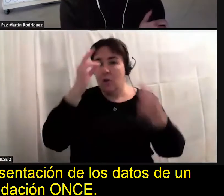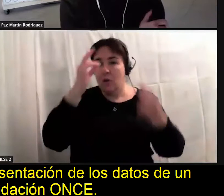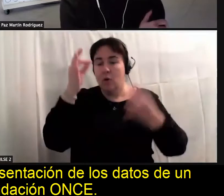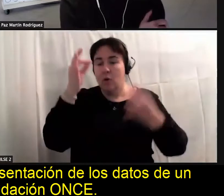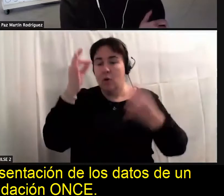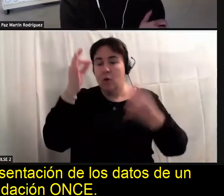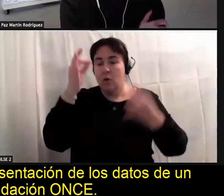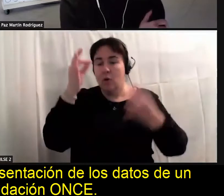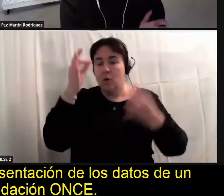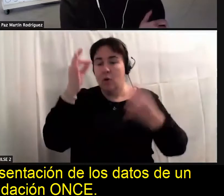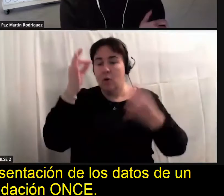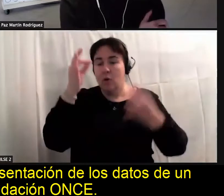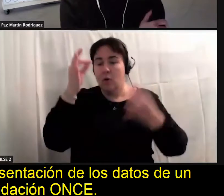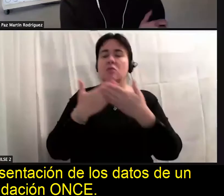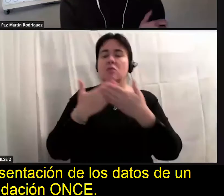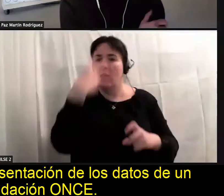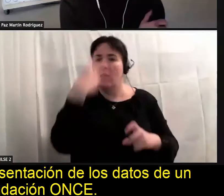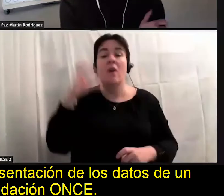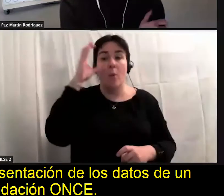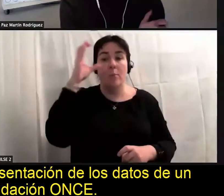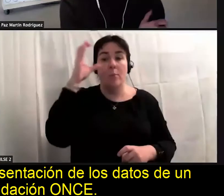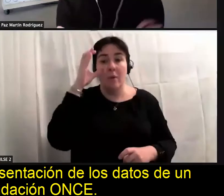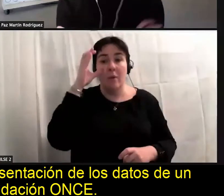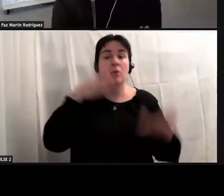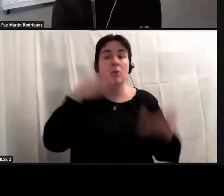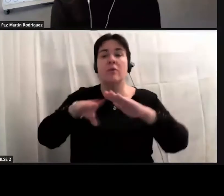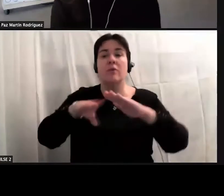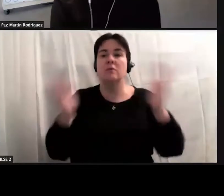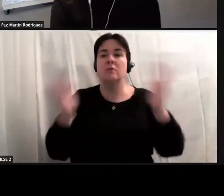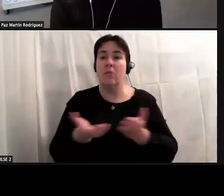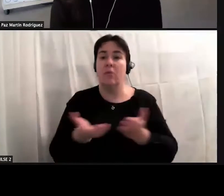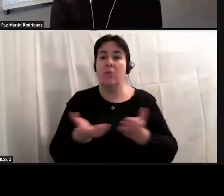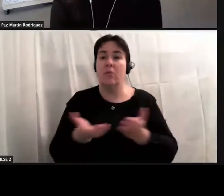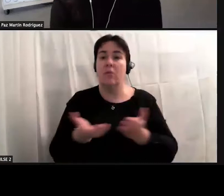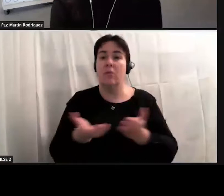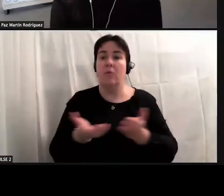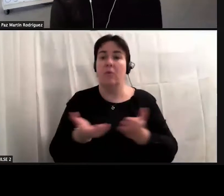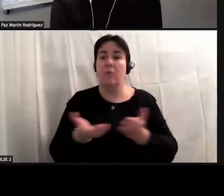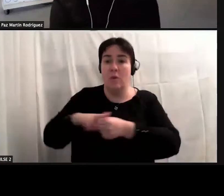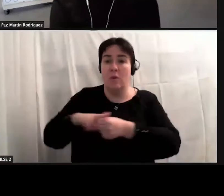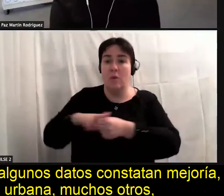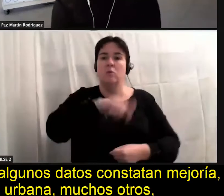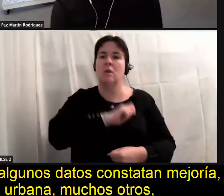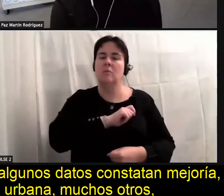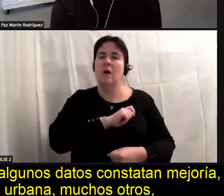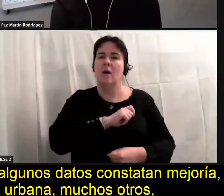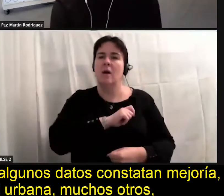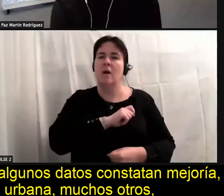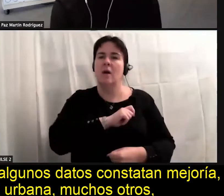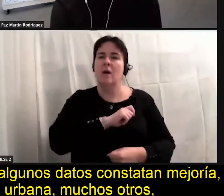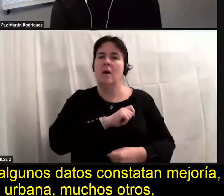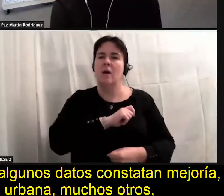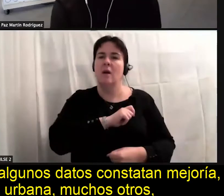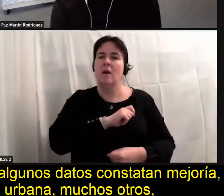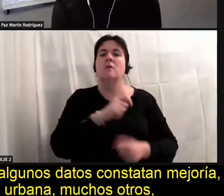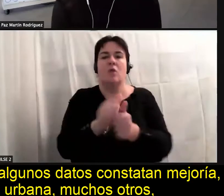Accesibilidad Universal de municipios en España, replicando un estudio que ya elaboramos en 2011, ¿no? Han pasado 10 años